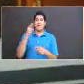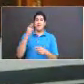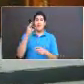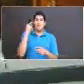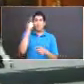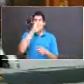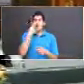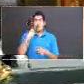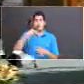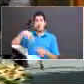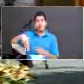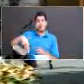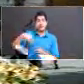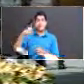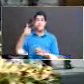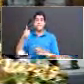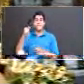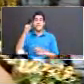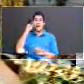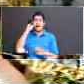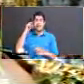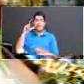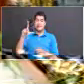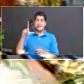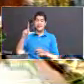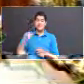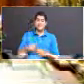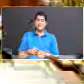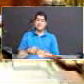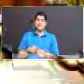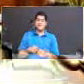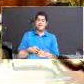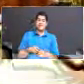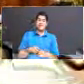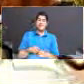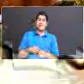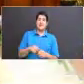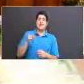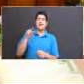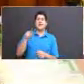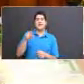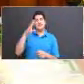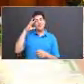Usmail Rodríguez. Y era por US Mail.